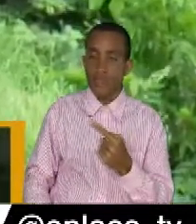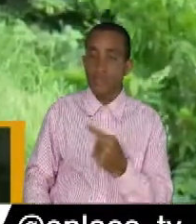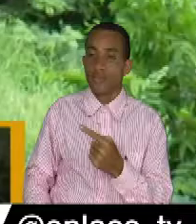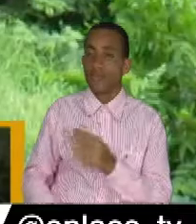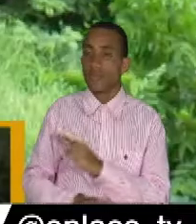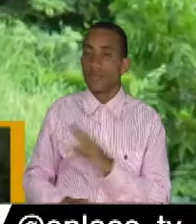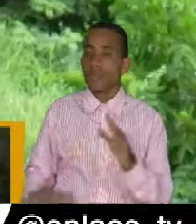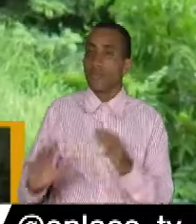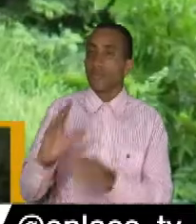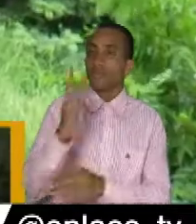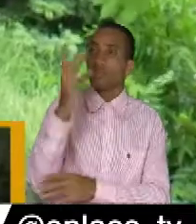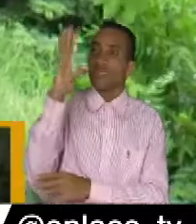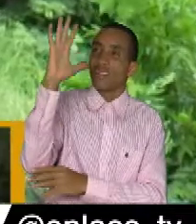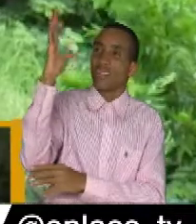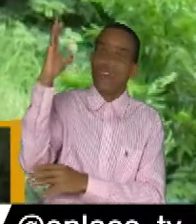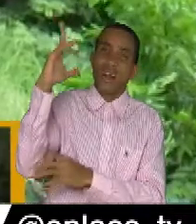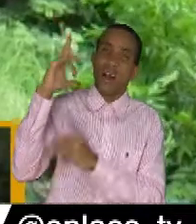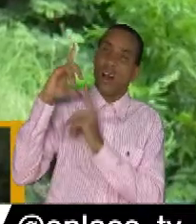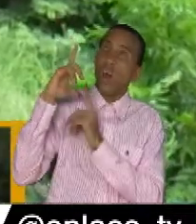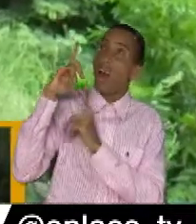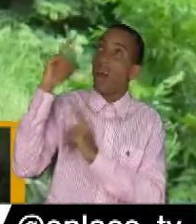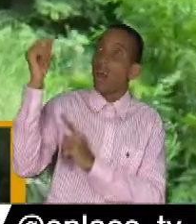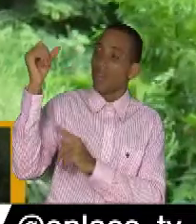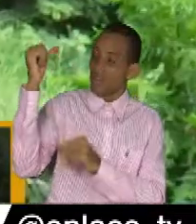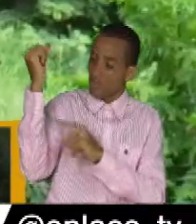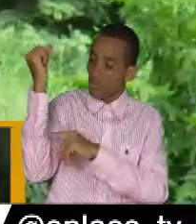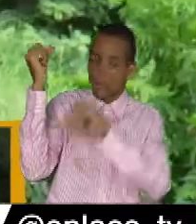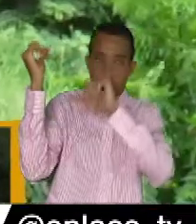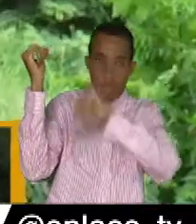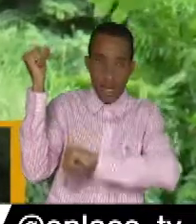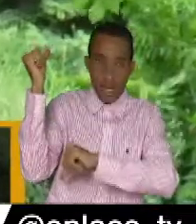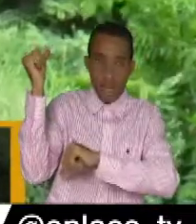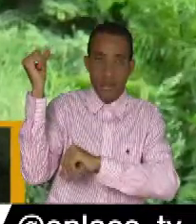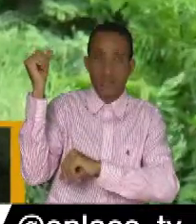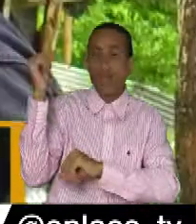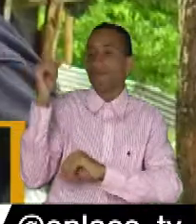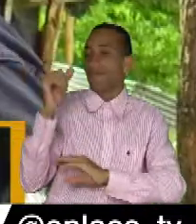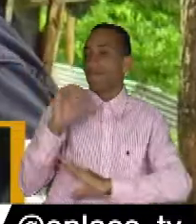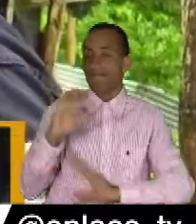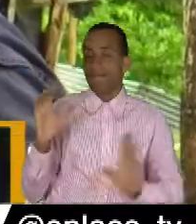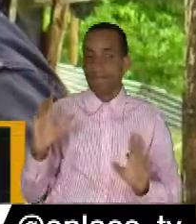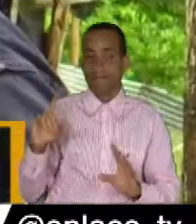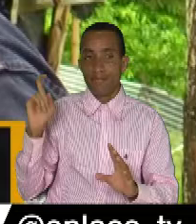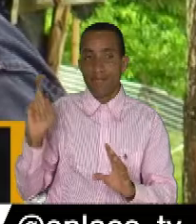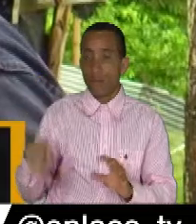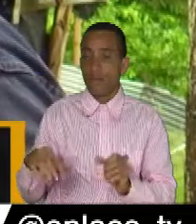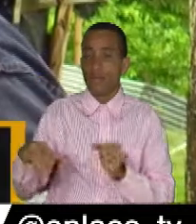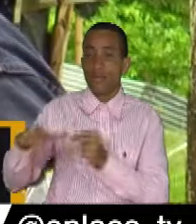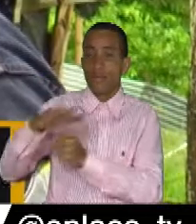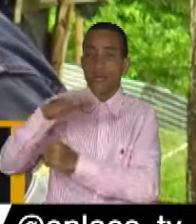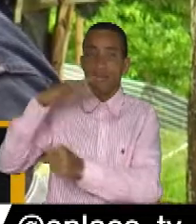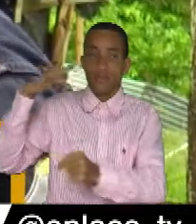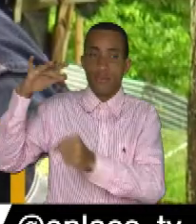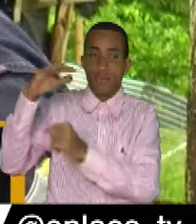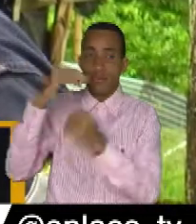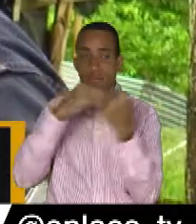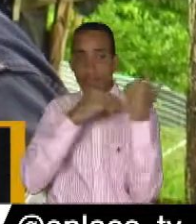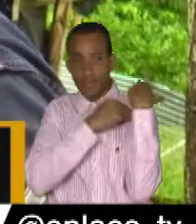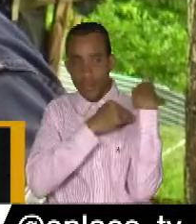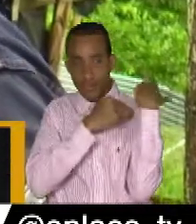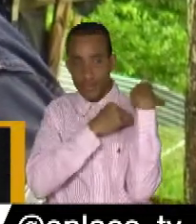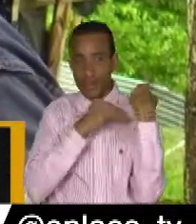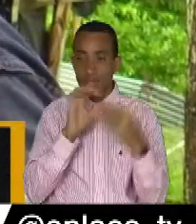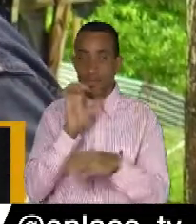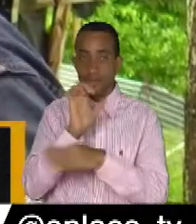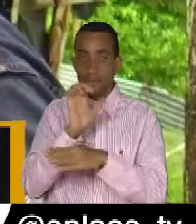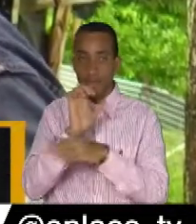árboles cuando ya están altos, están en mal estado, tienen que recurrir al medio ambiente, que es el ente encargado